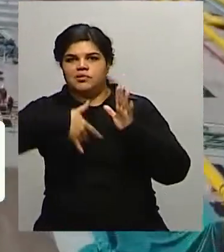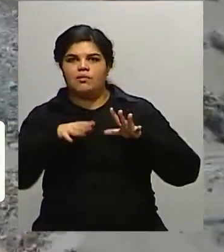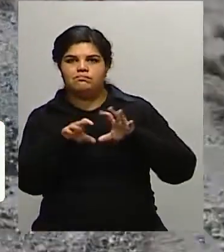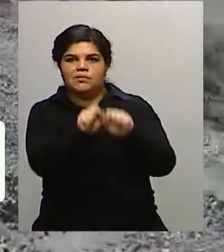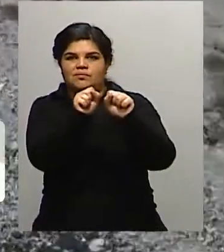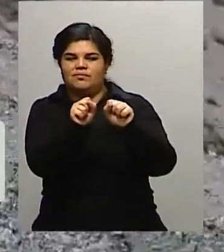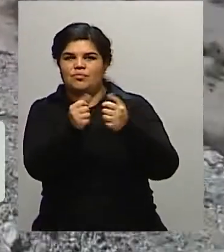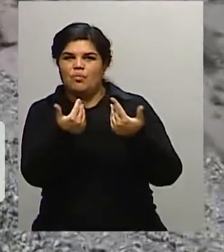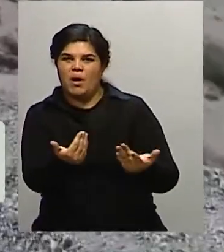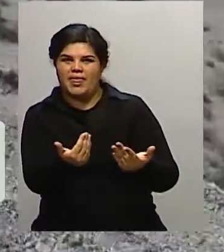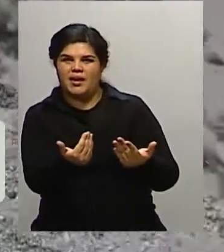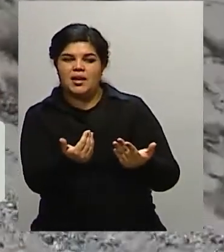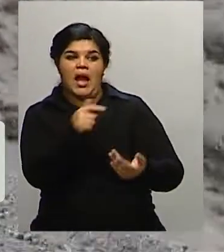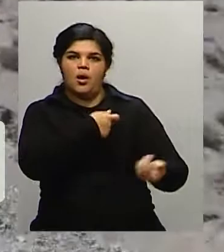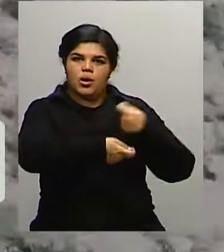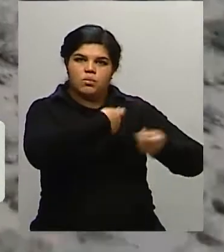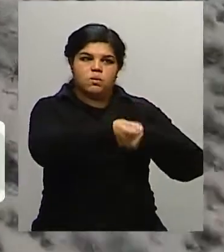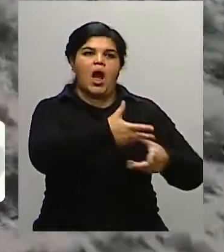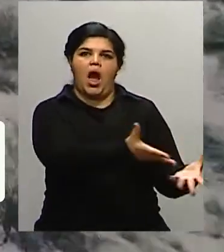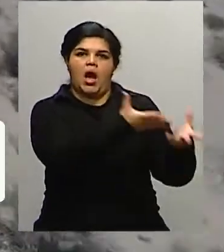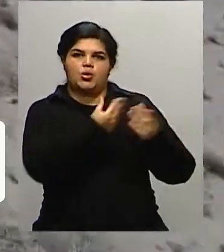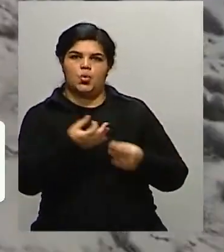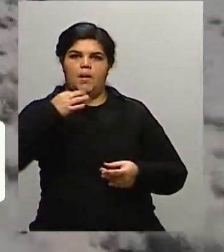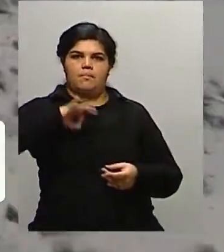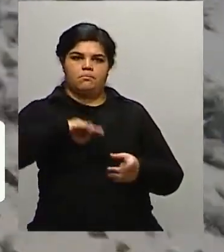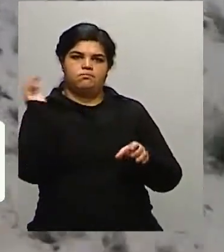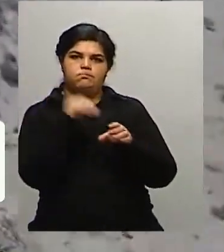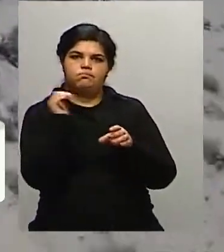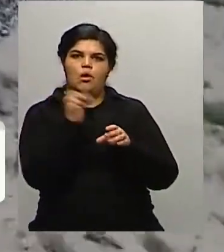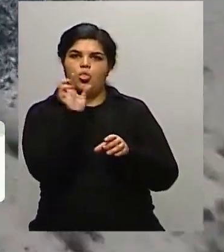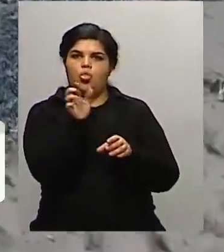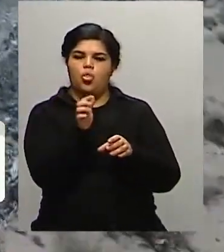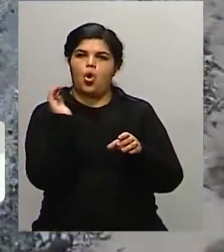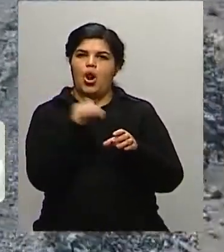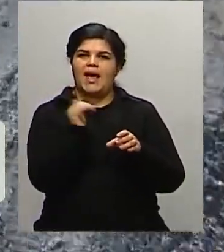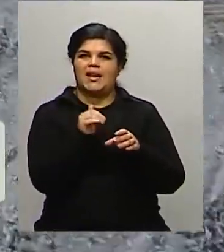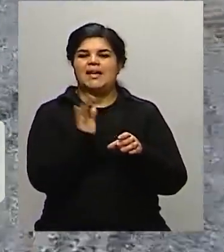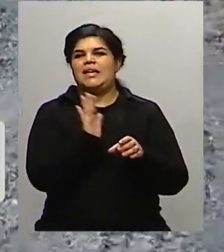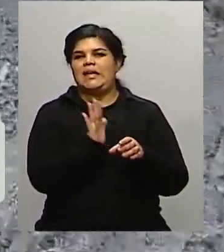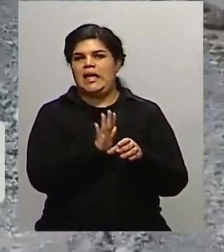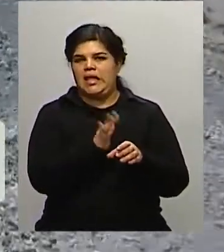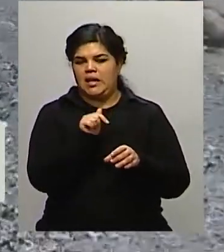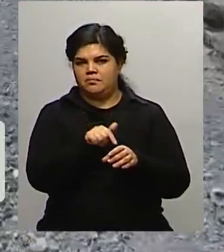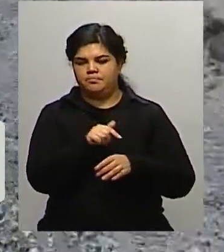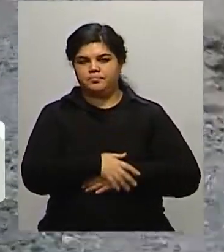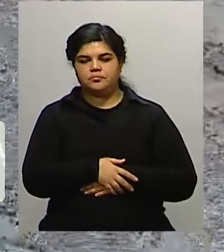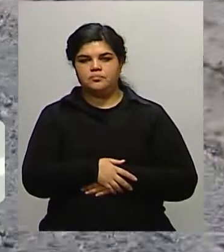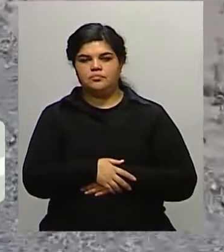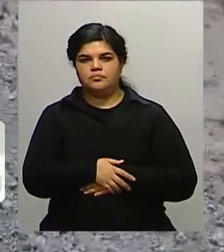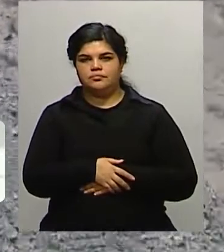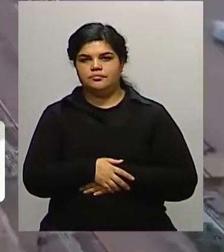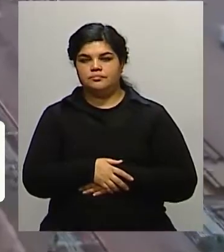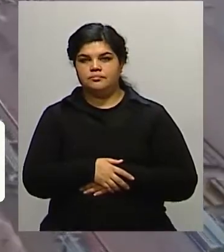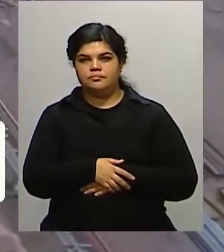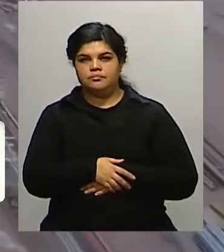mayor... impacto por el lado de los precios agropecuarios. Ricardo, estábamos hablando un poco de